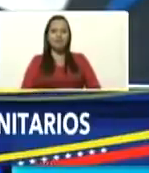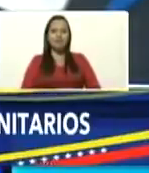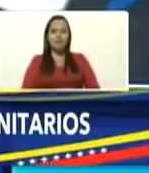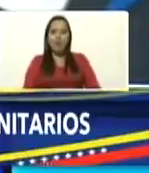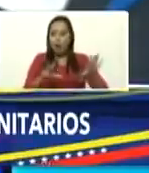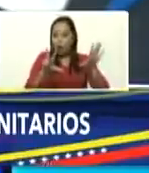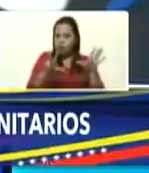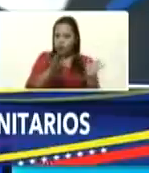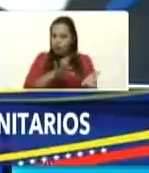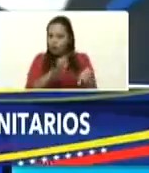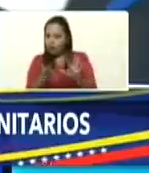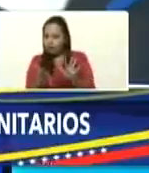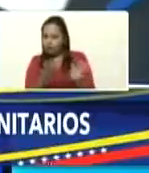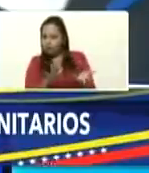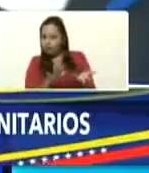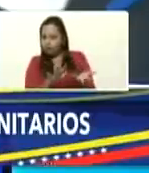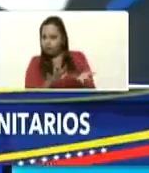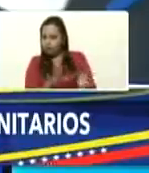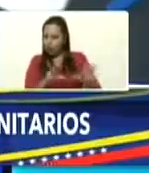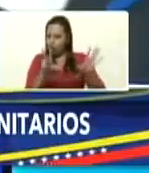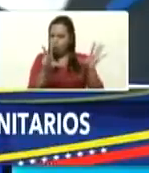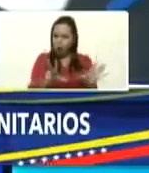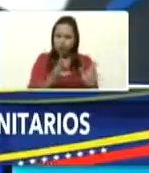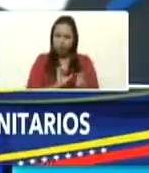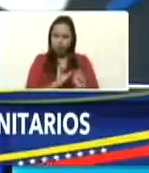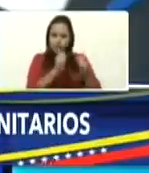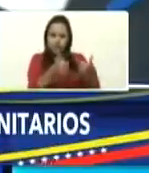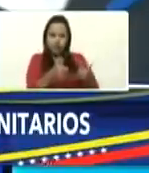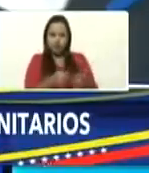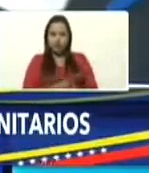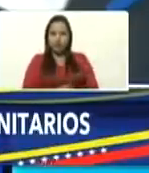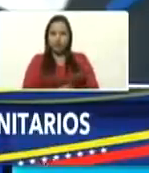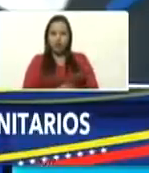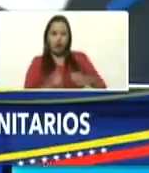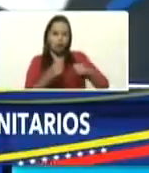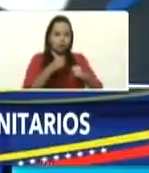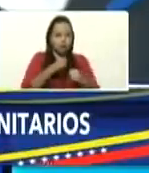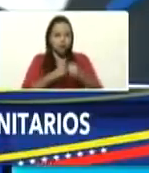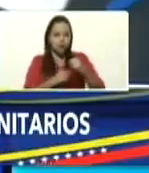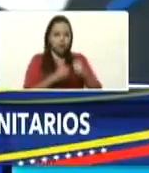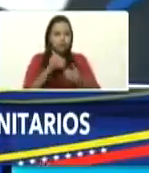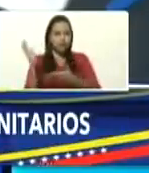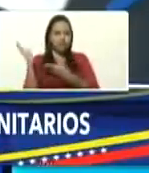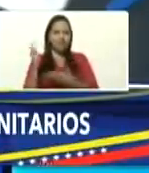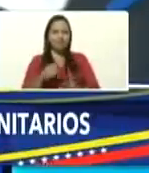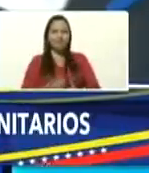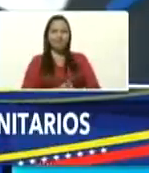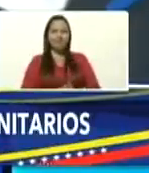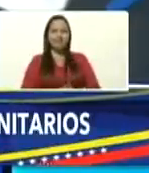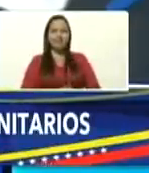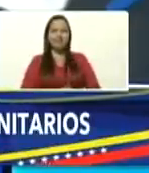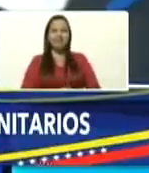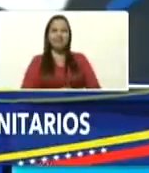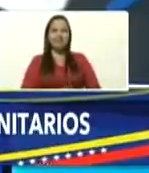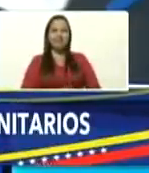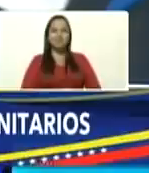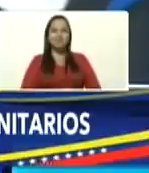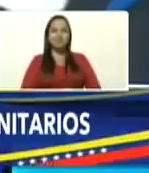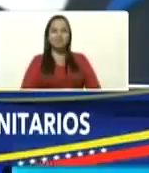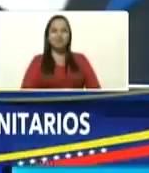8:00. A las 8:00 arranca, taca, taca, taca, taca, taca, taca. A las